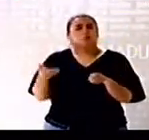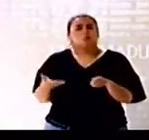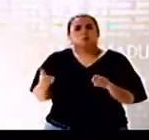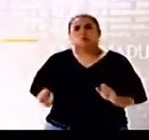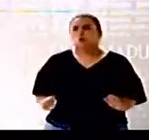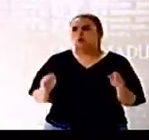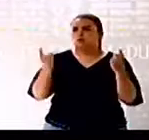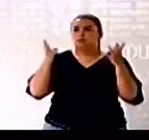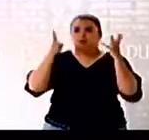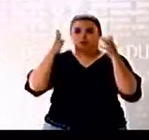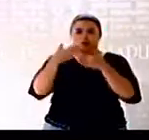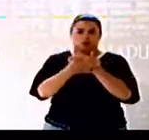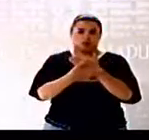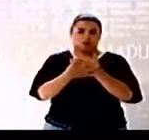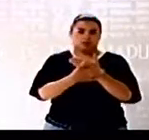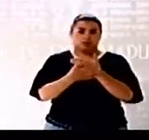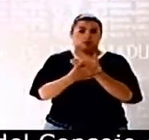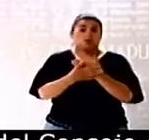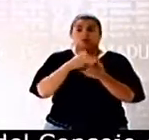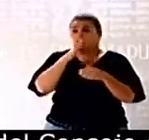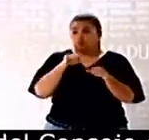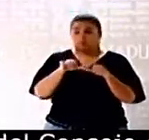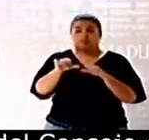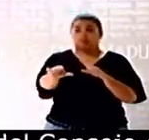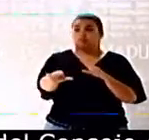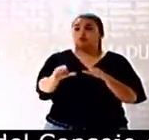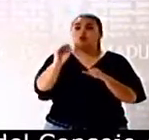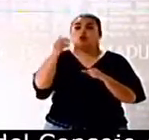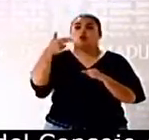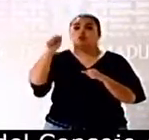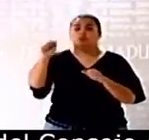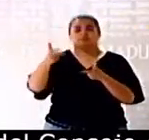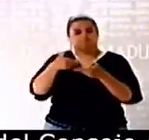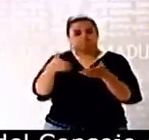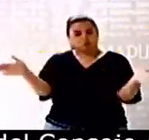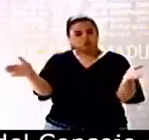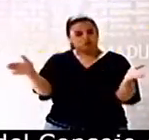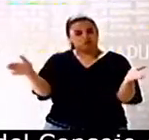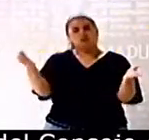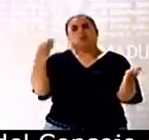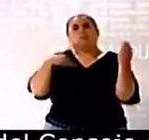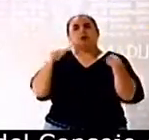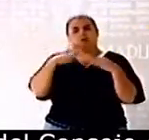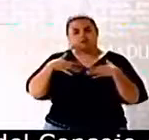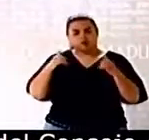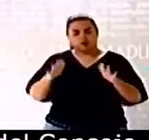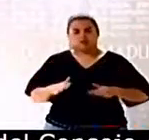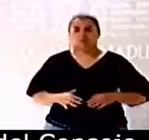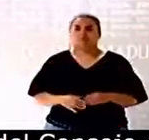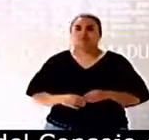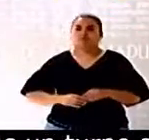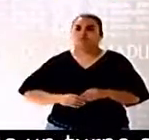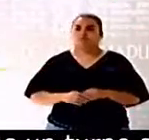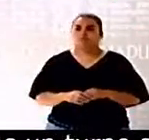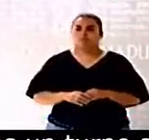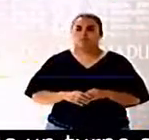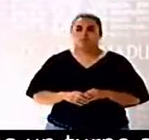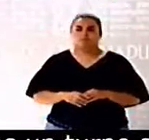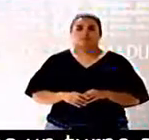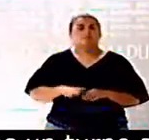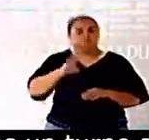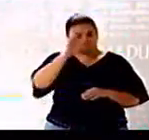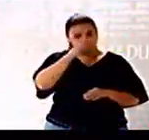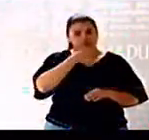del Consejo de Gobierno y a partir de este momento, Concha, abrimos un turno a las preguntas que quieran realizar. Buenos